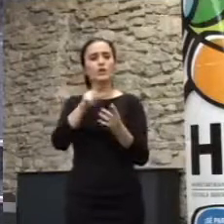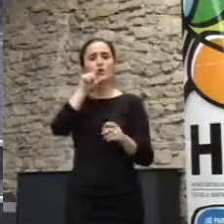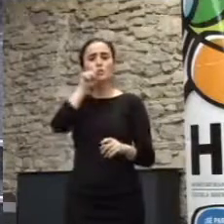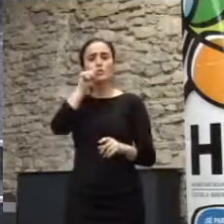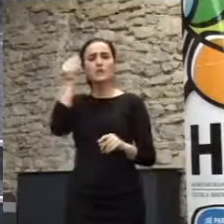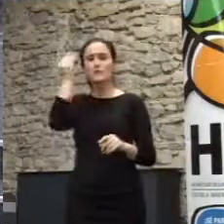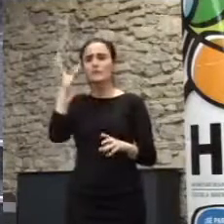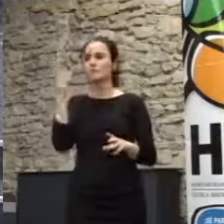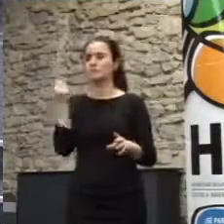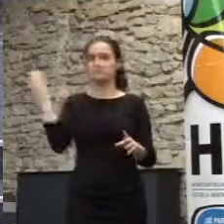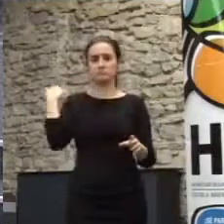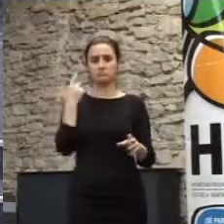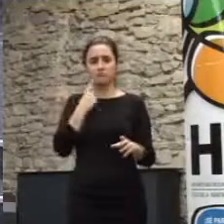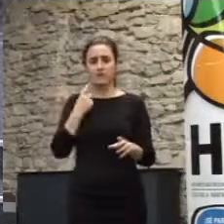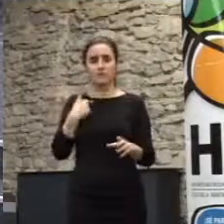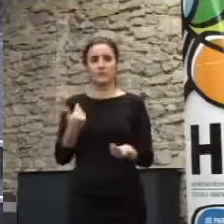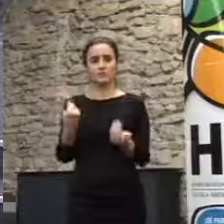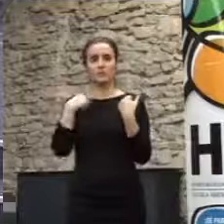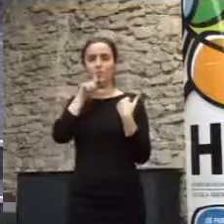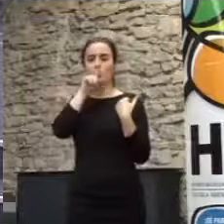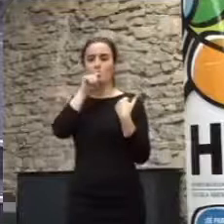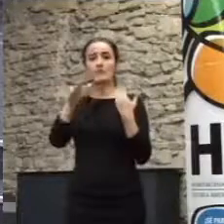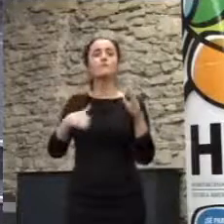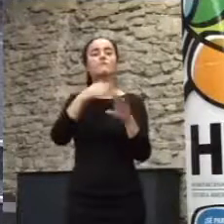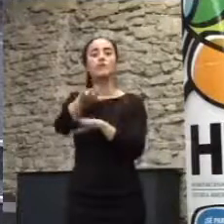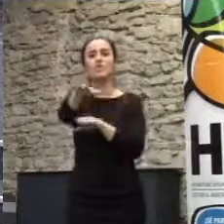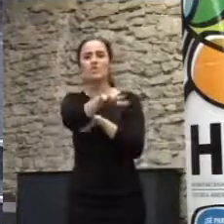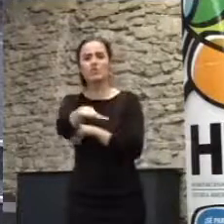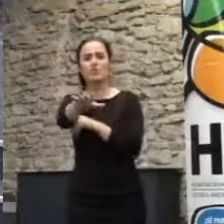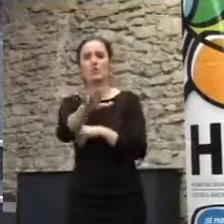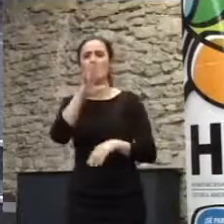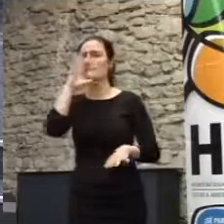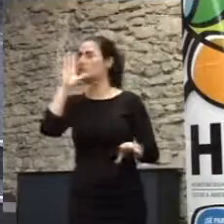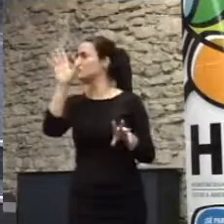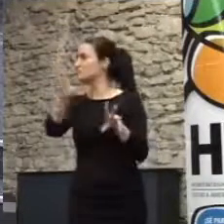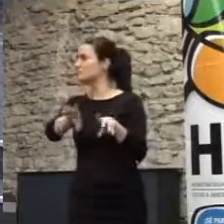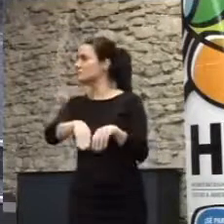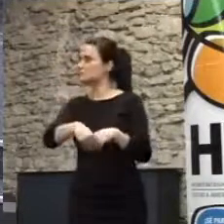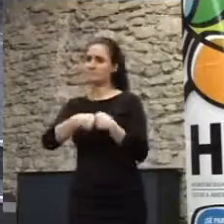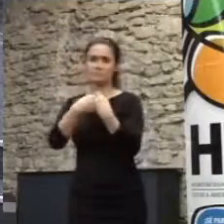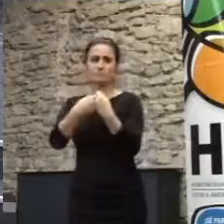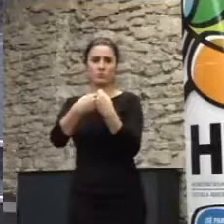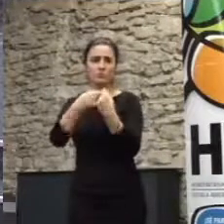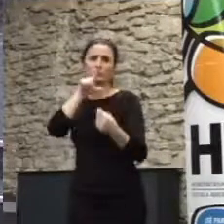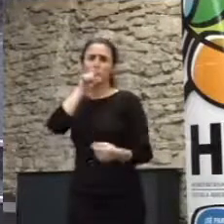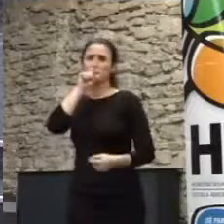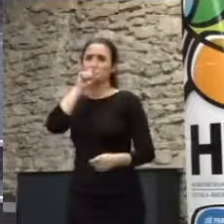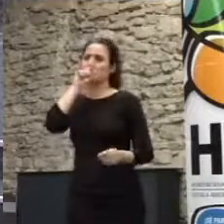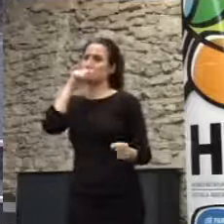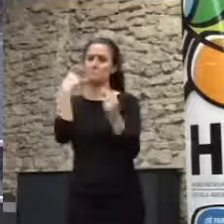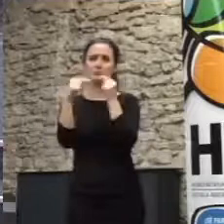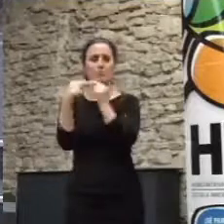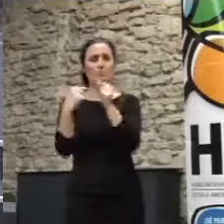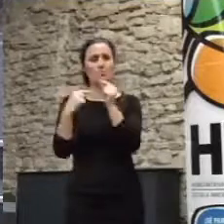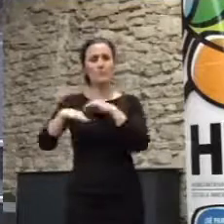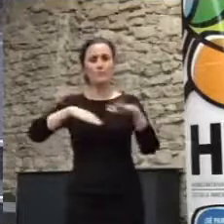equivoco, por lo que me dijeron los responsables de Twitter, fueron a esta localidad por el volumen brutal que tiene de tweets, de movimiento, de